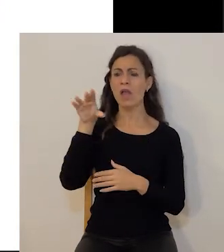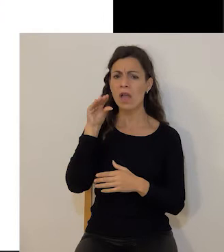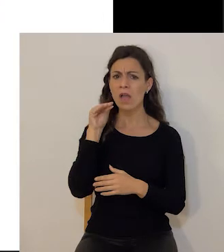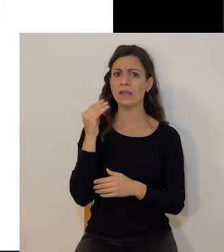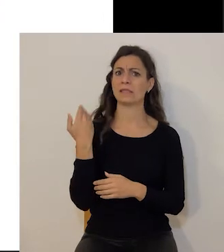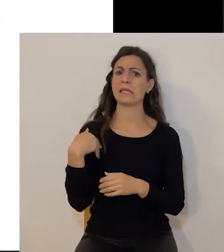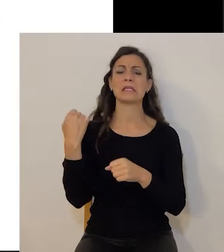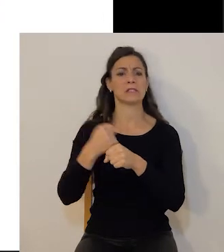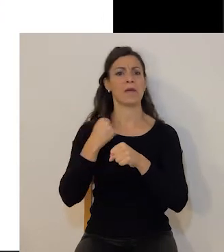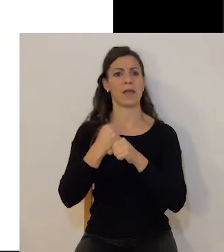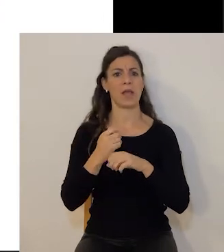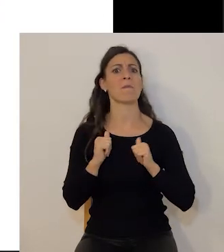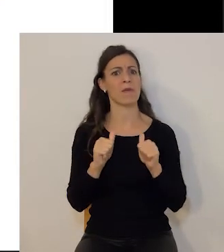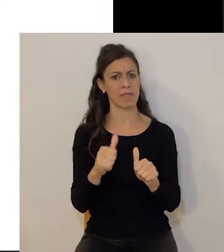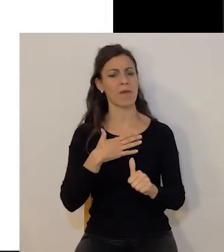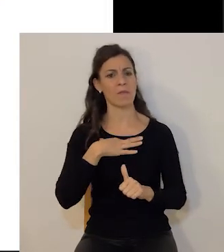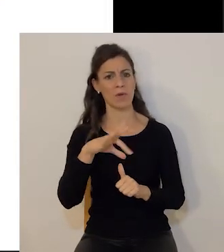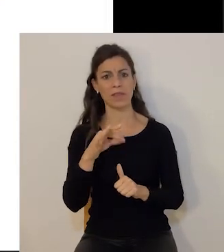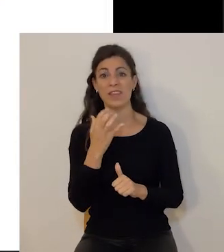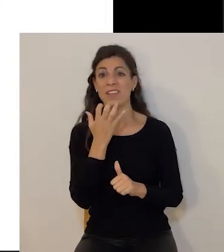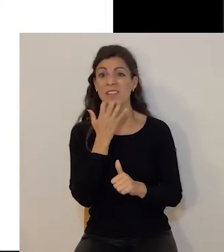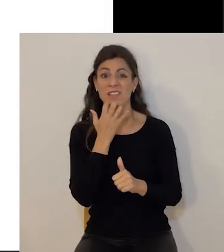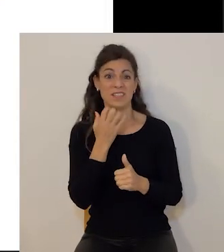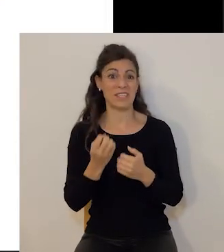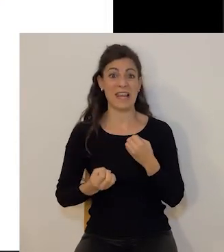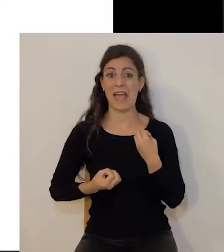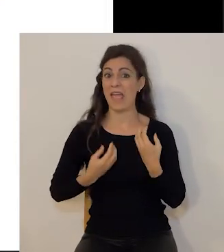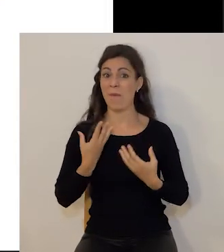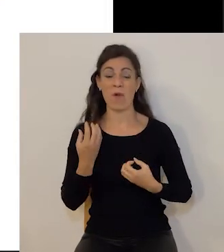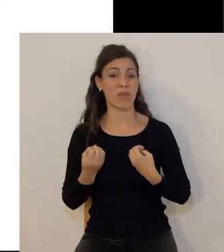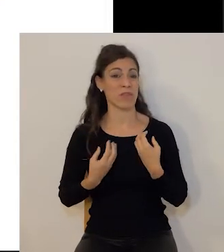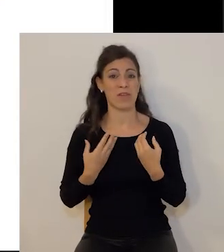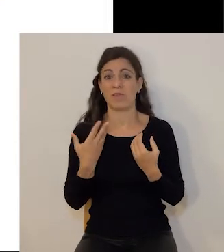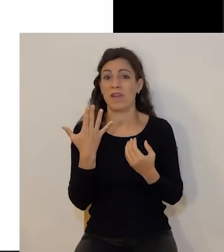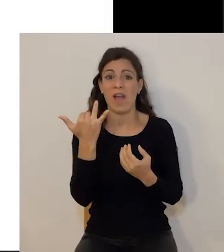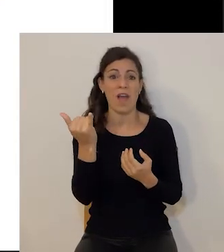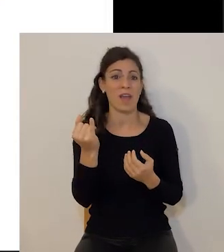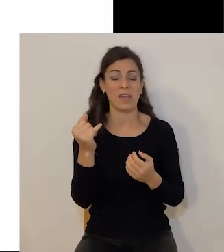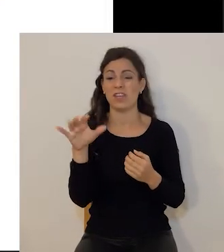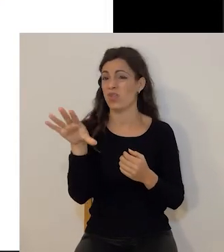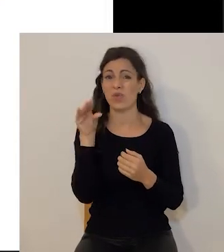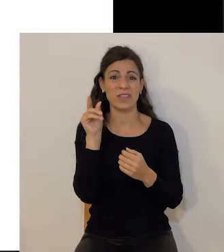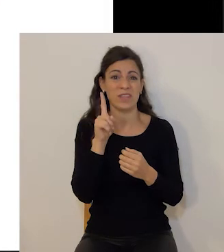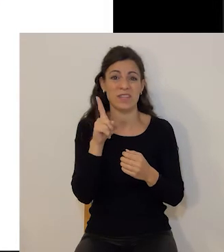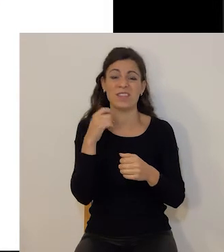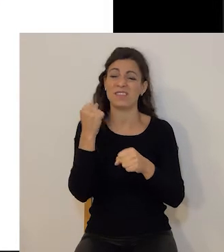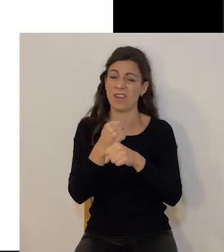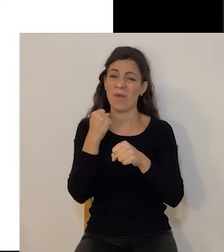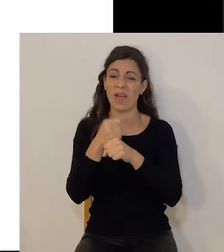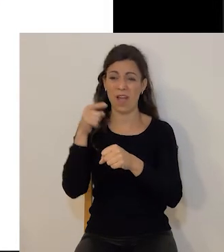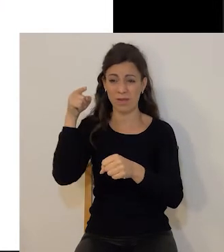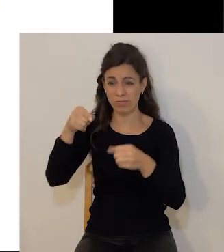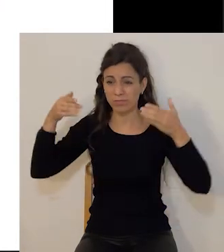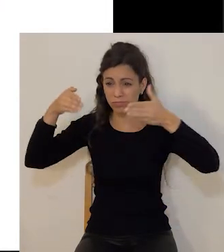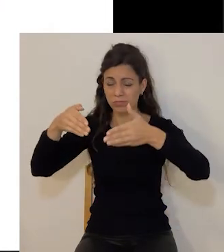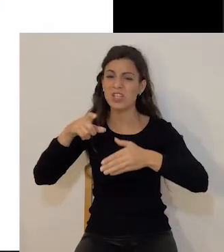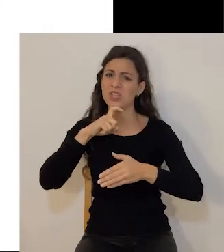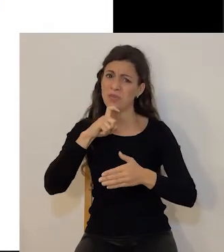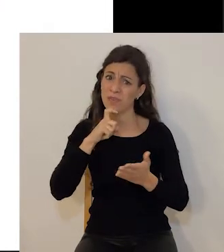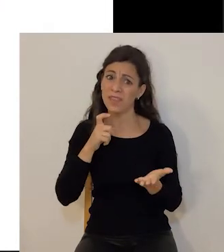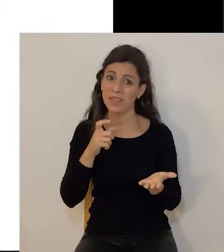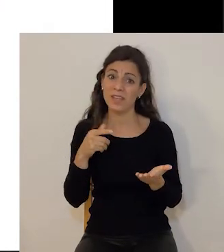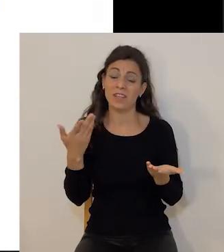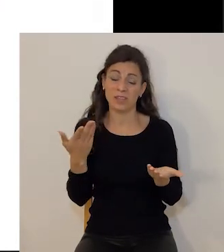a trabajarla. Si no comprenden la emoción en la que están, es muy difícil trabajarla. Entonces lógicamente que va a